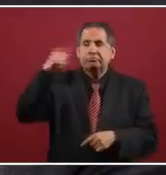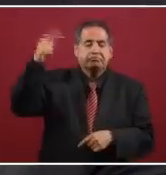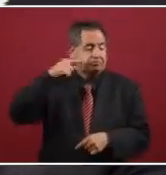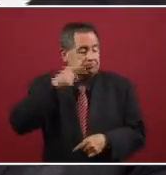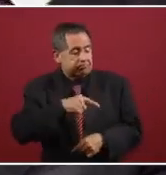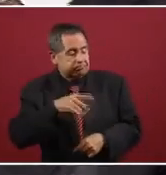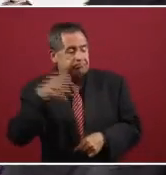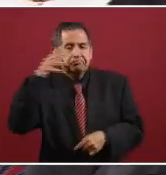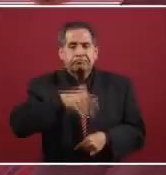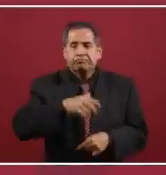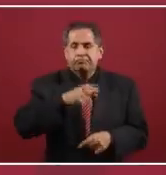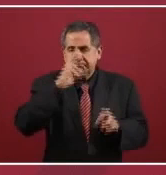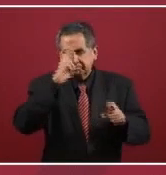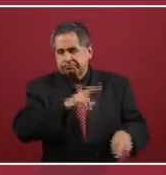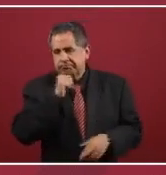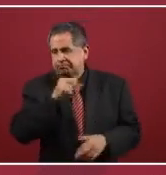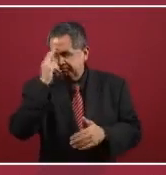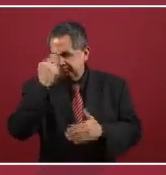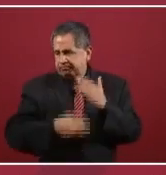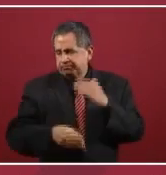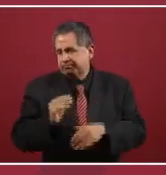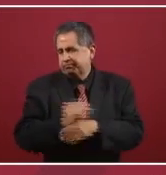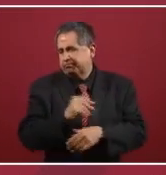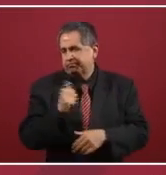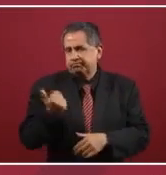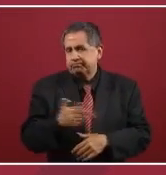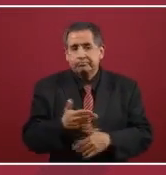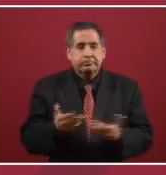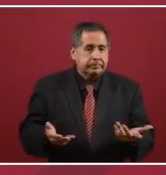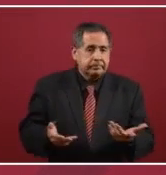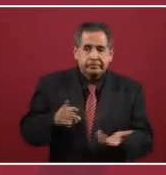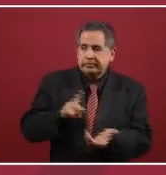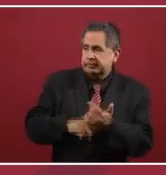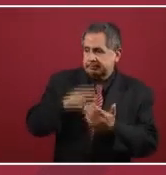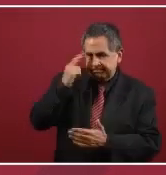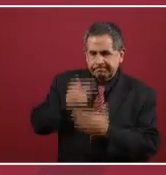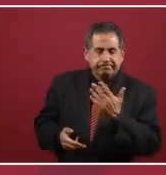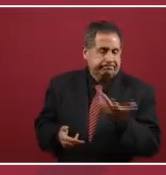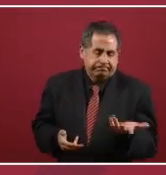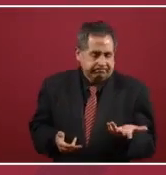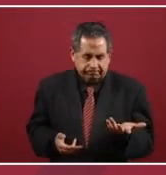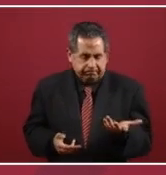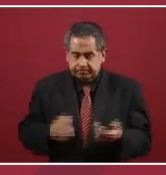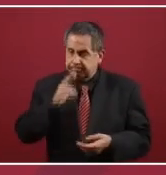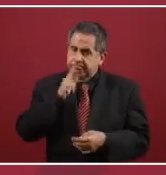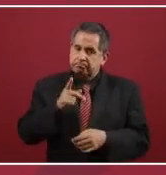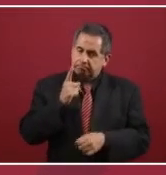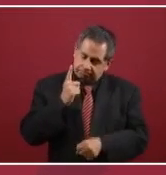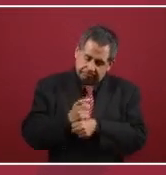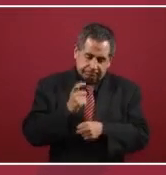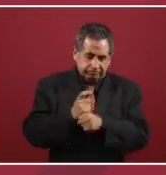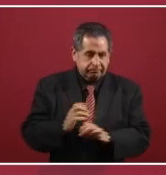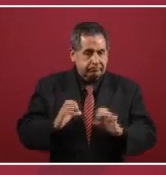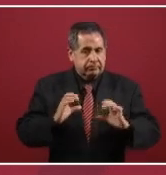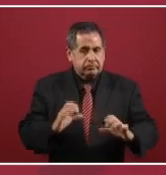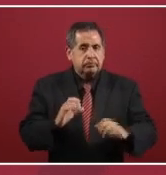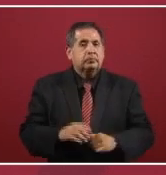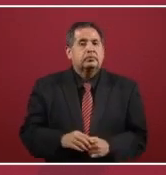no solo le faltan el respeto los de adentro, sino también los de afuera. Si hay un